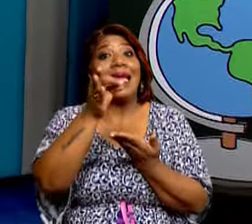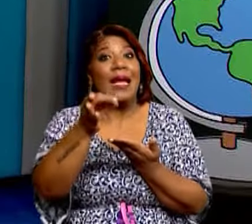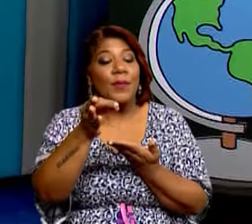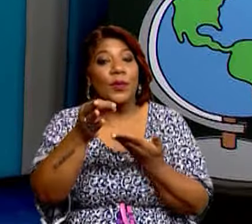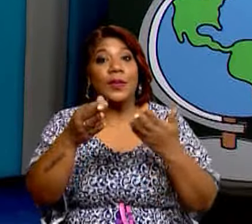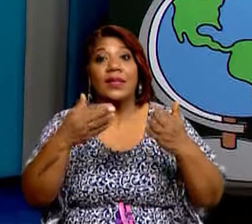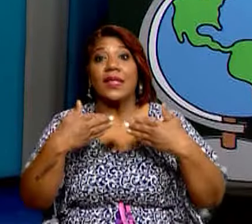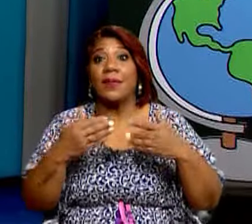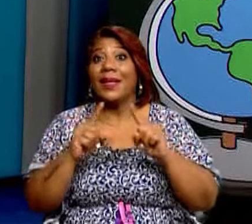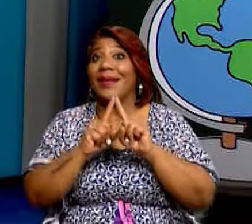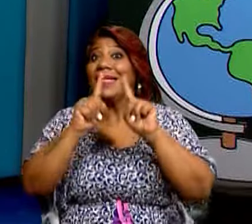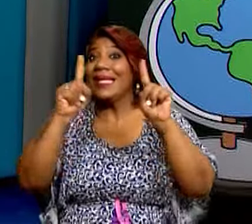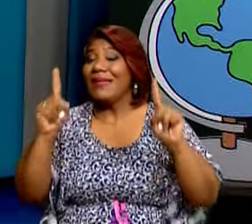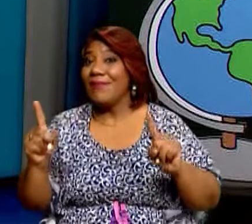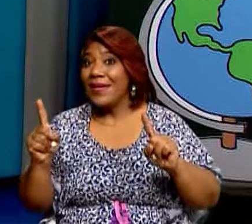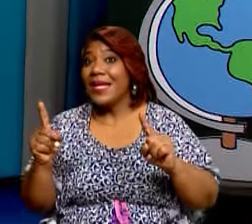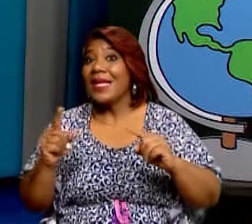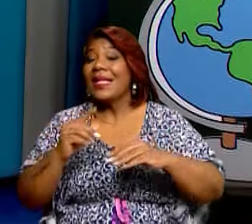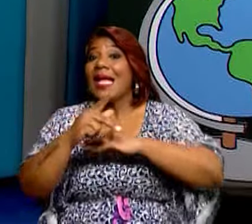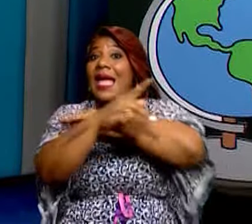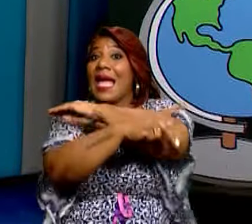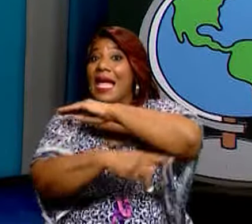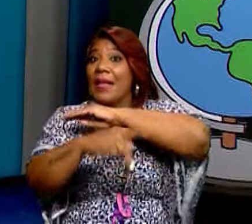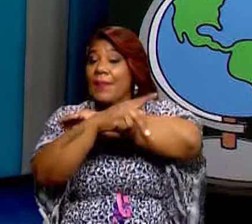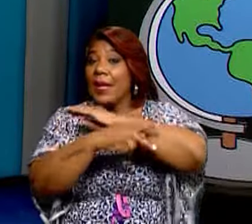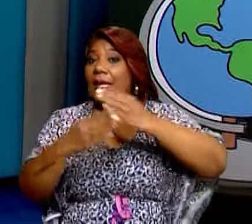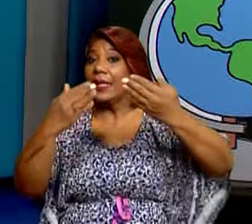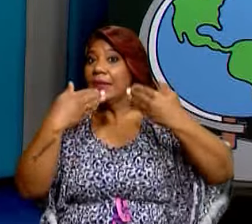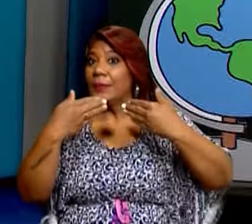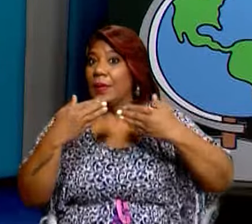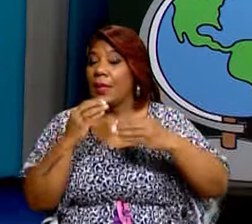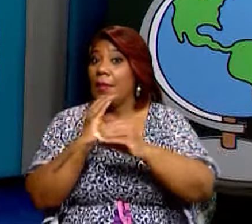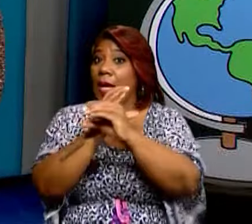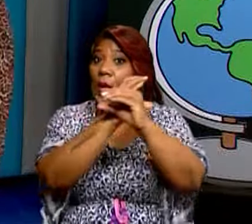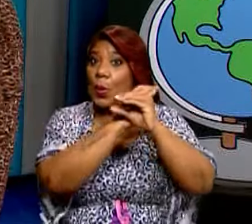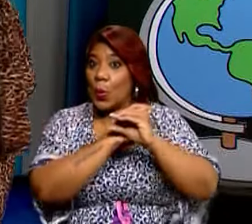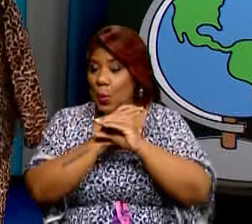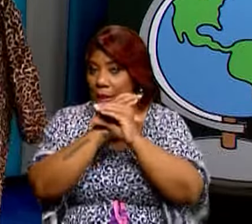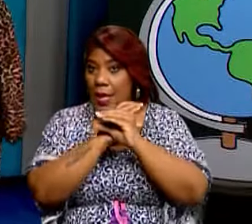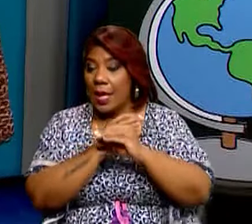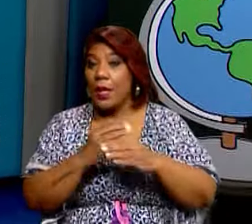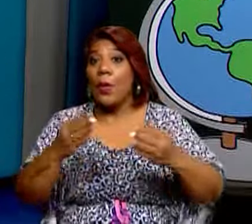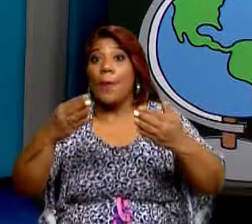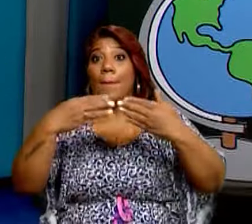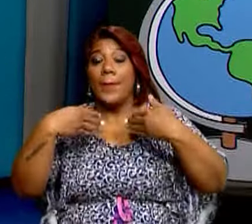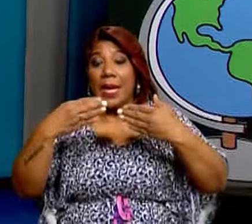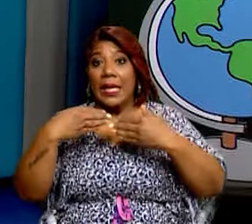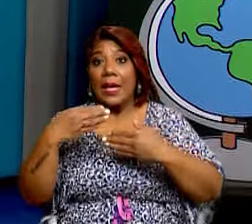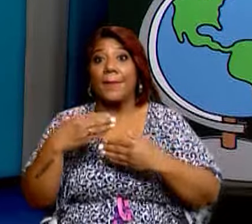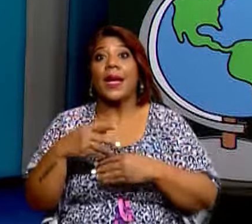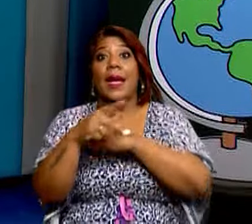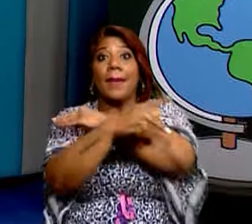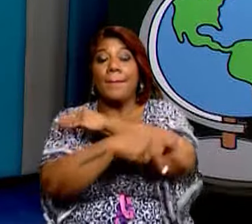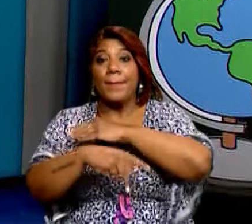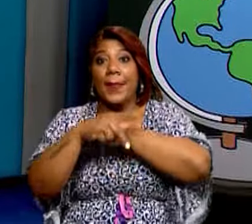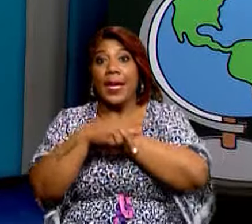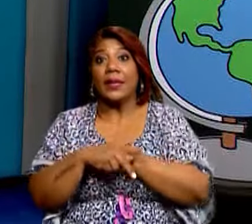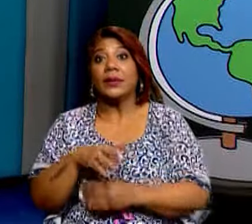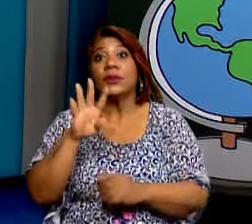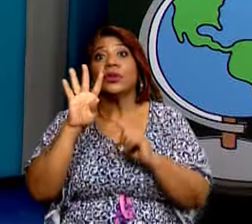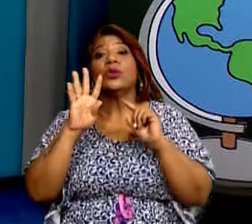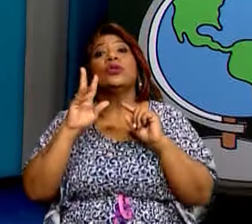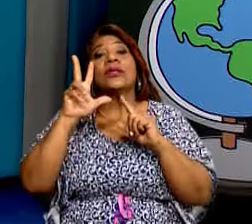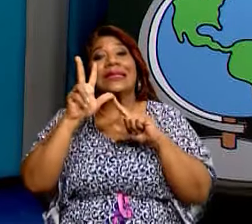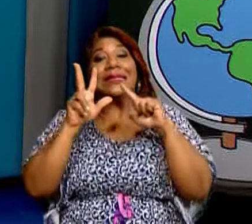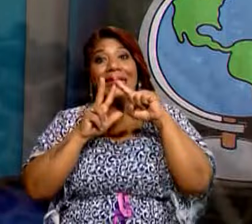Panamá. ¿Correcto? También tenemos una comarca que tiene bandera. ¿Cuál es? Es